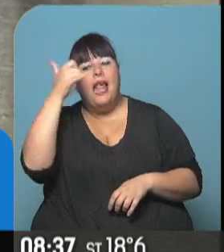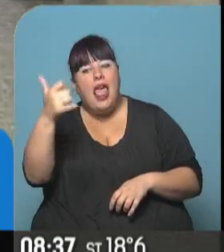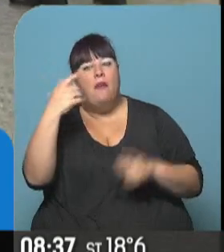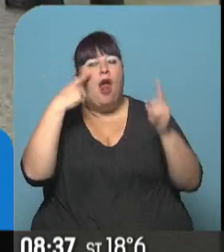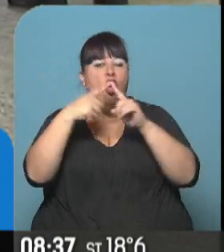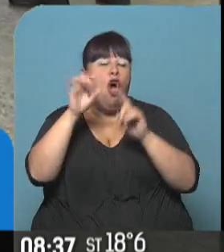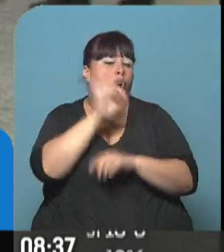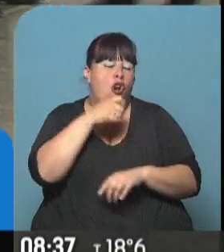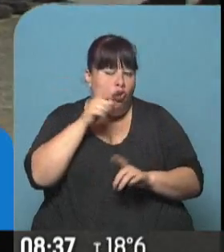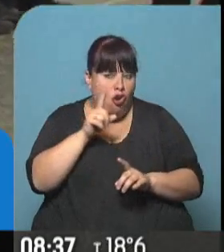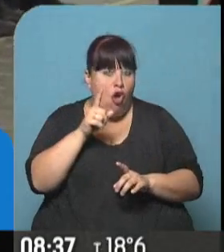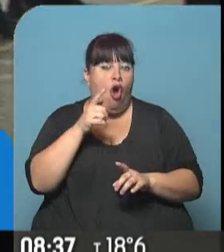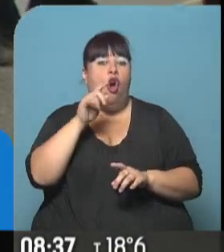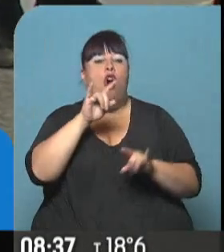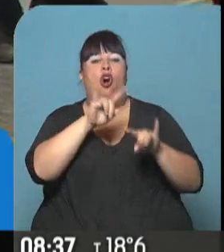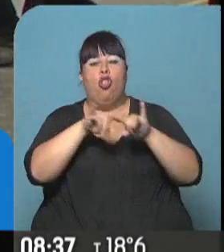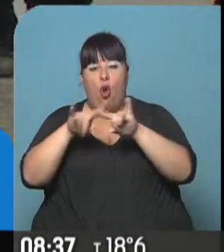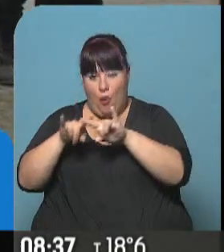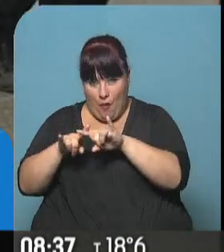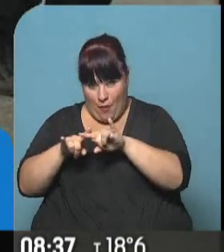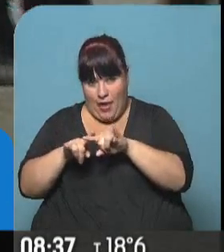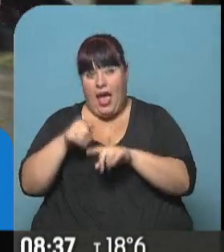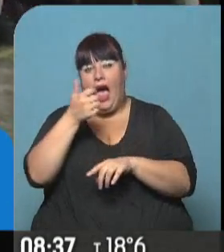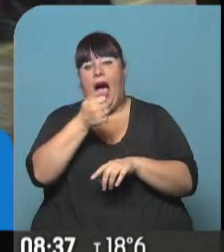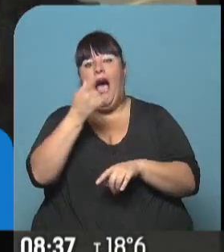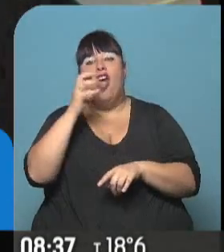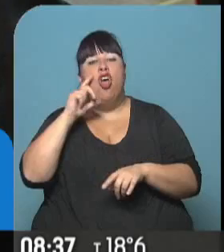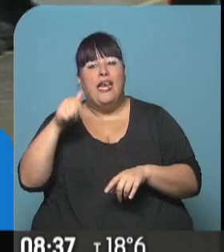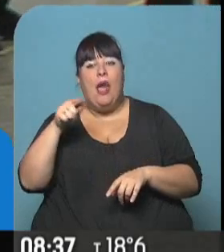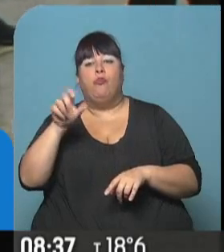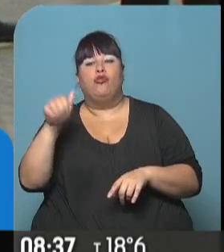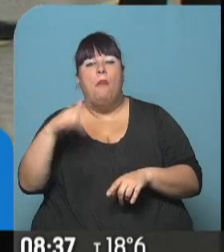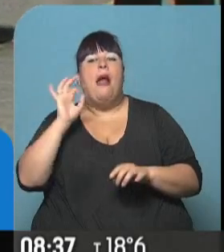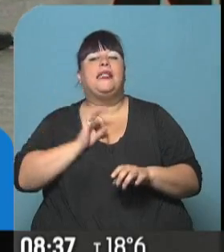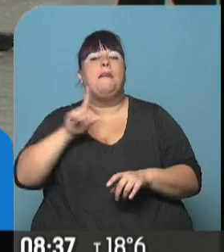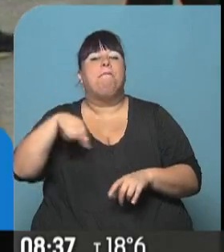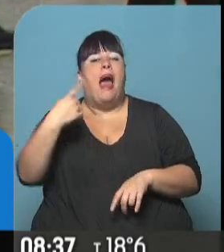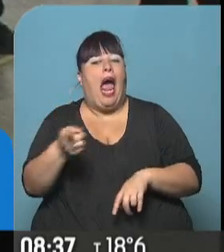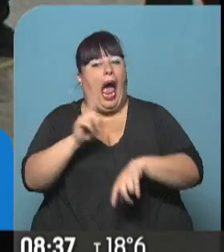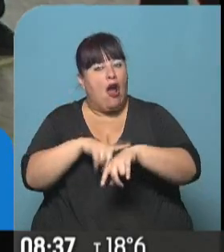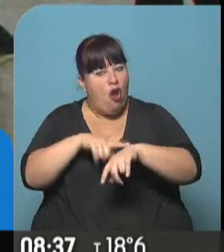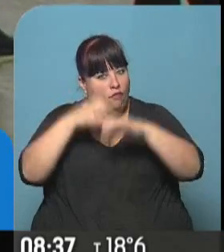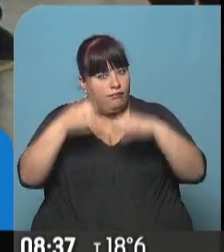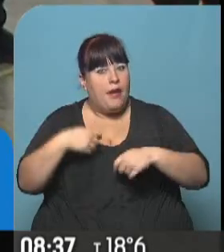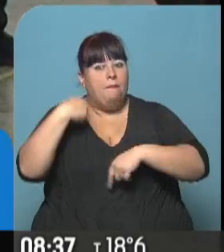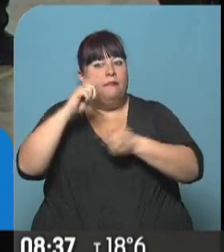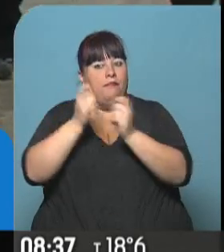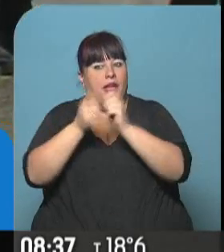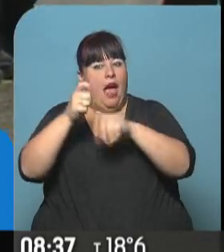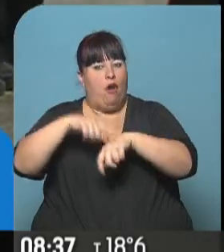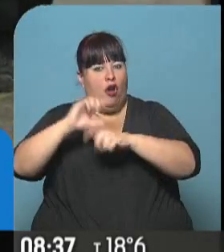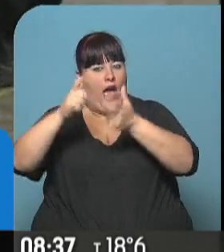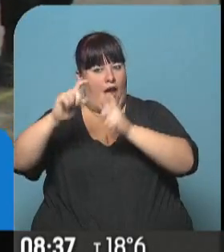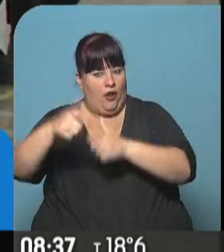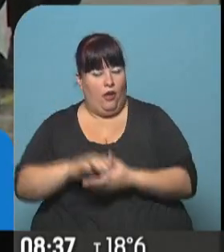comunicarse o sino la triple w aerolíneas.com para saber a partir de mañana en qué horario comienzan a